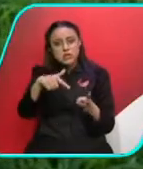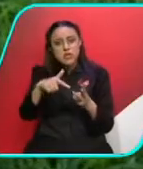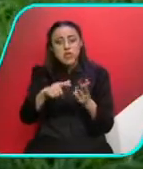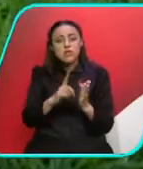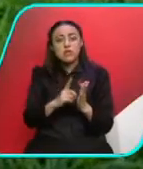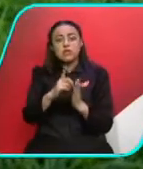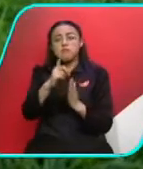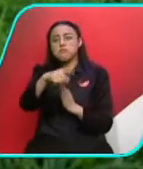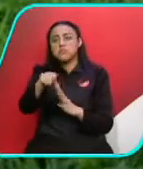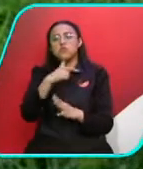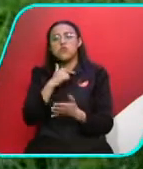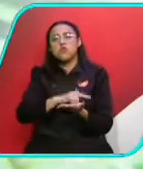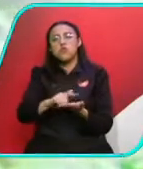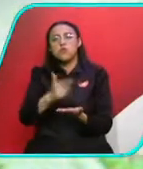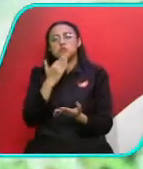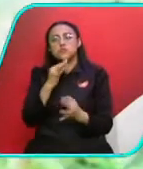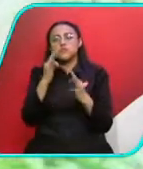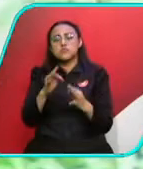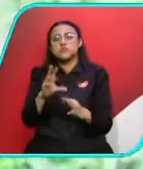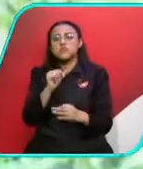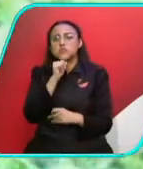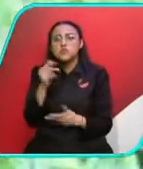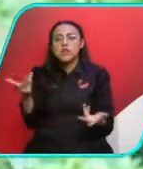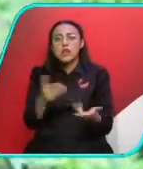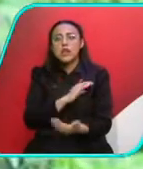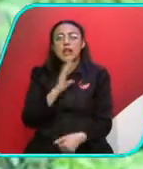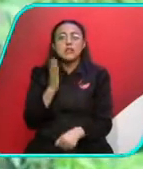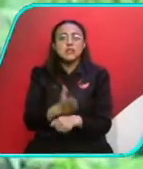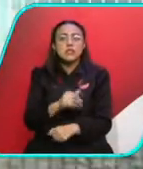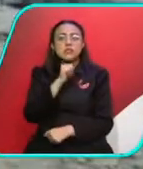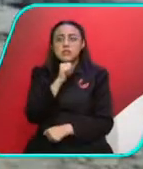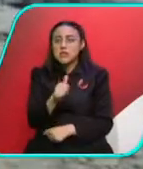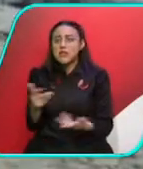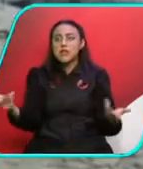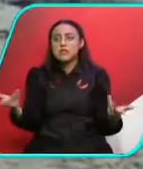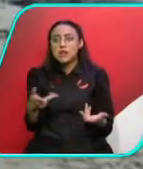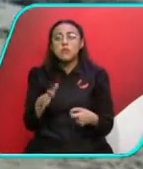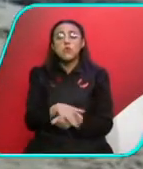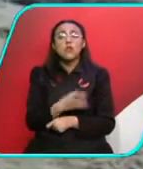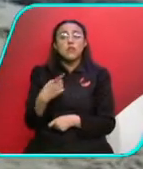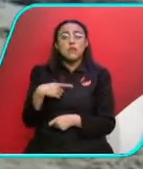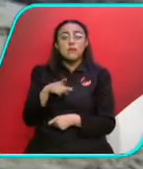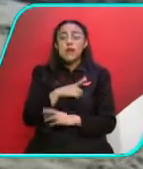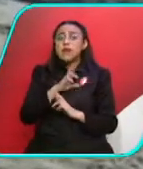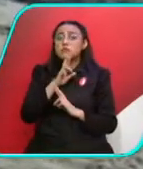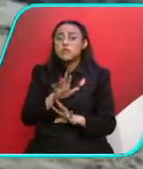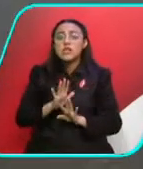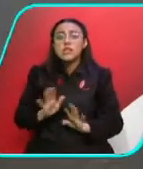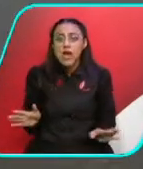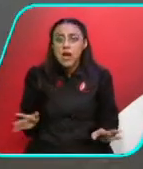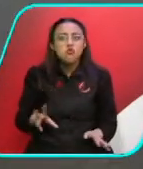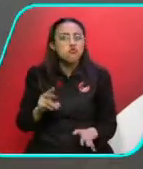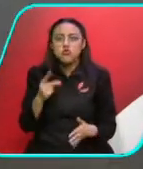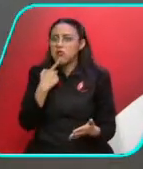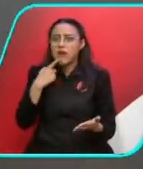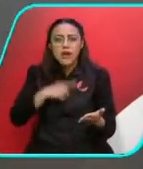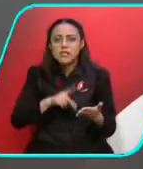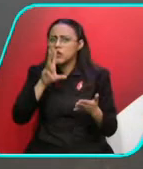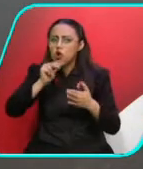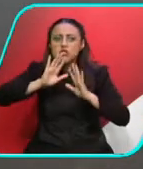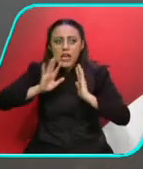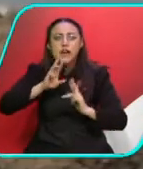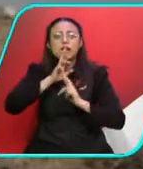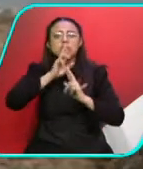drenaje adecuado, ni tampoco han aplicado las sanciones. Deben de solucionar, no de quejarse. Incluso